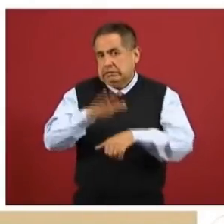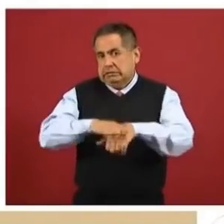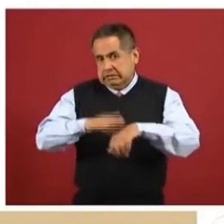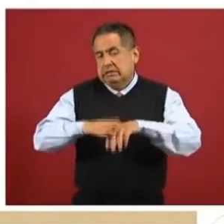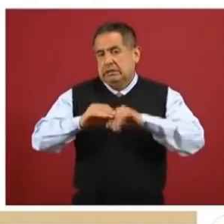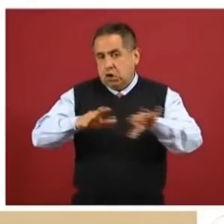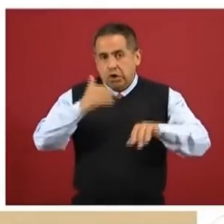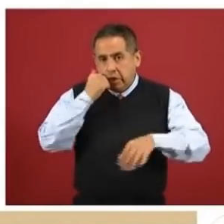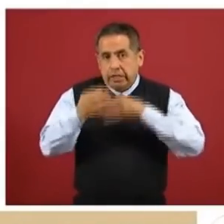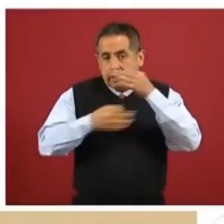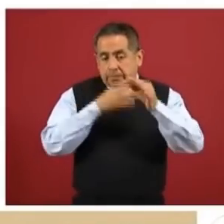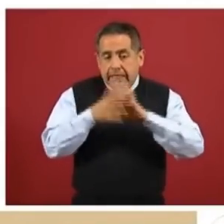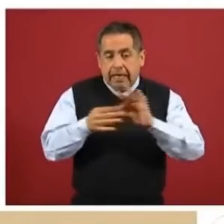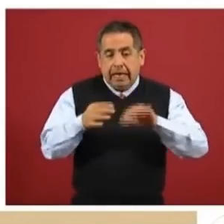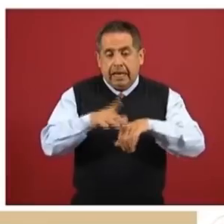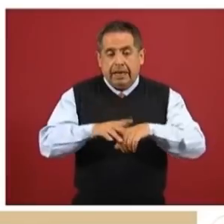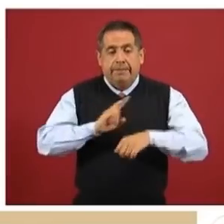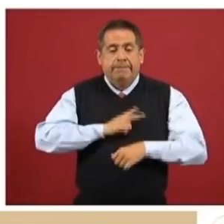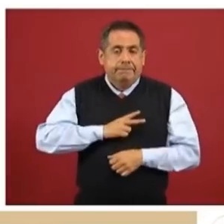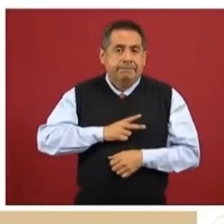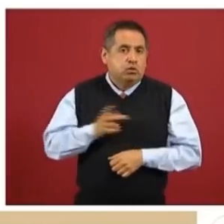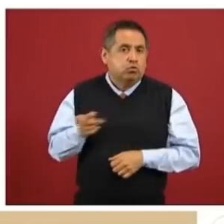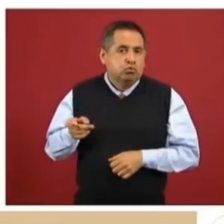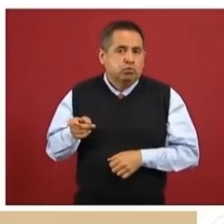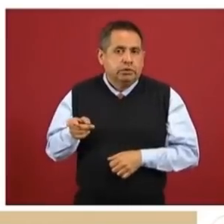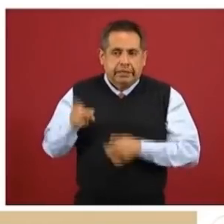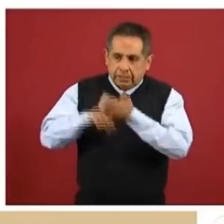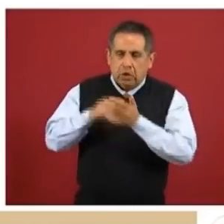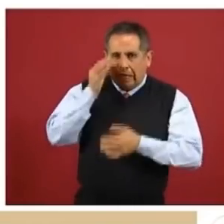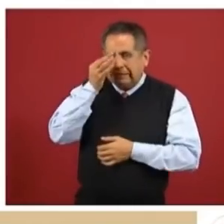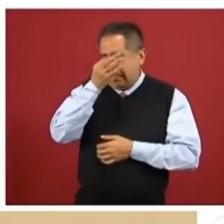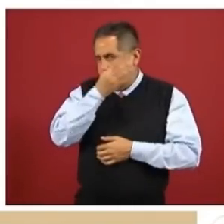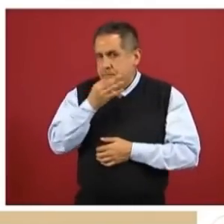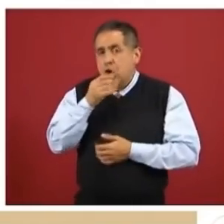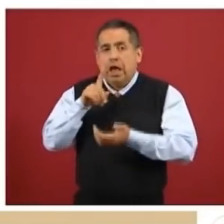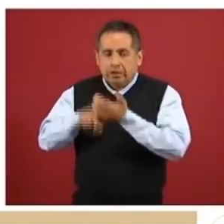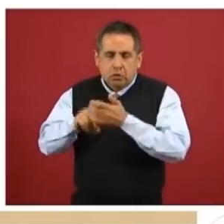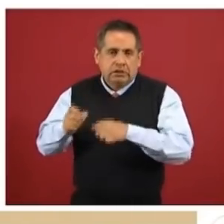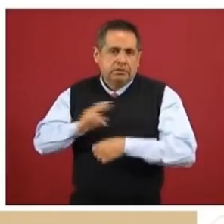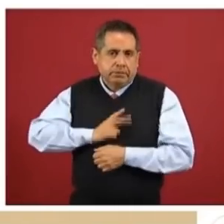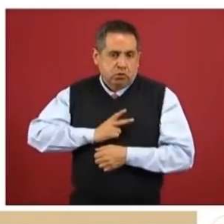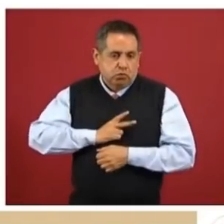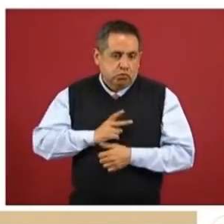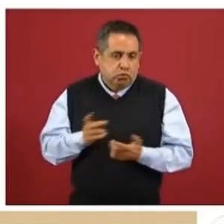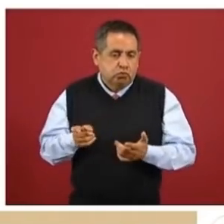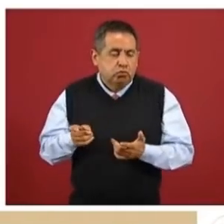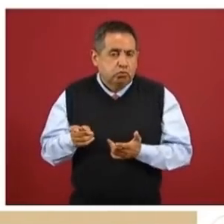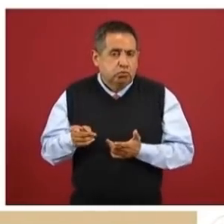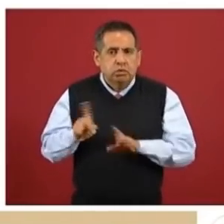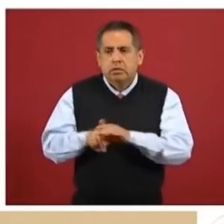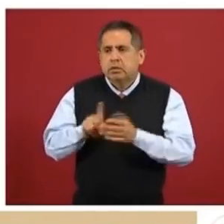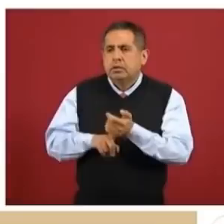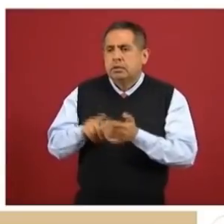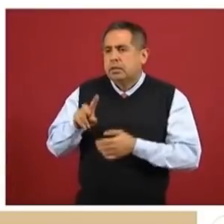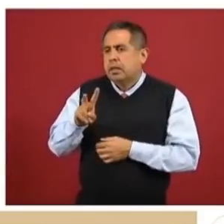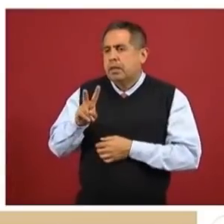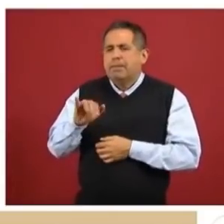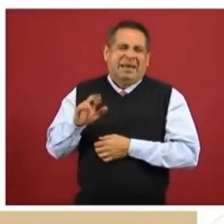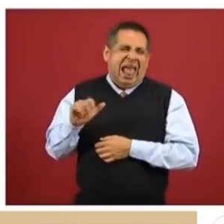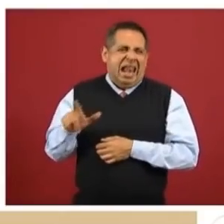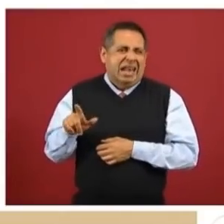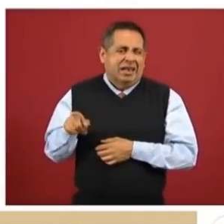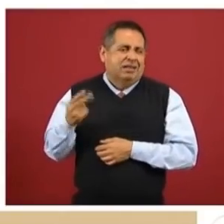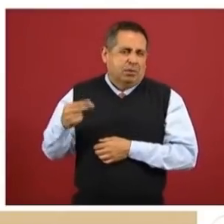con el que quiero abrir la presentación porque creo que es importante para la población. El sarampión es una enfermedad viral